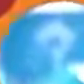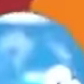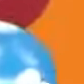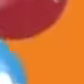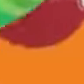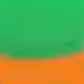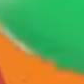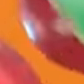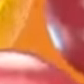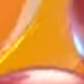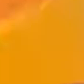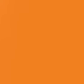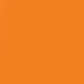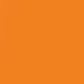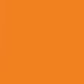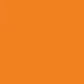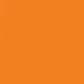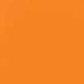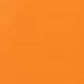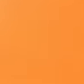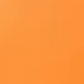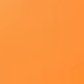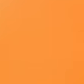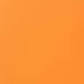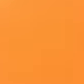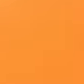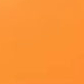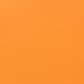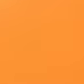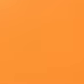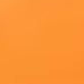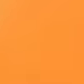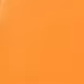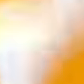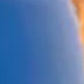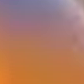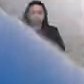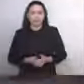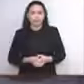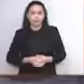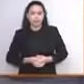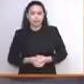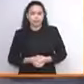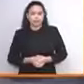esperanza de cumplir tus sueños. Bienvenidos al sorteo Loto.